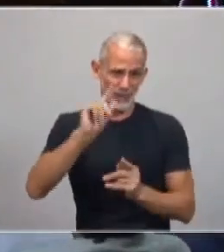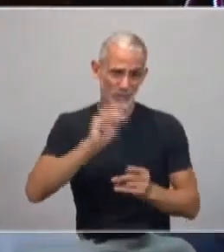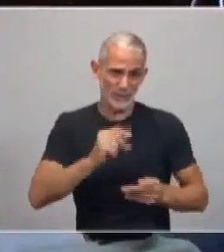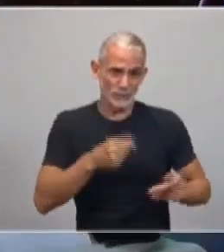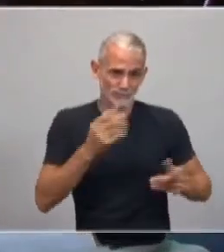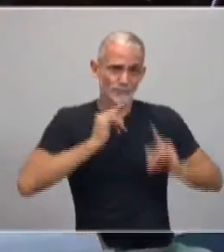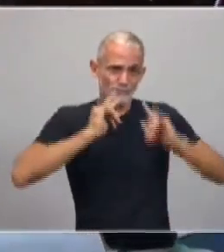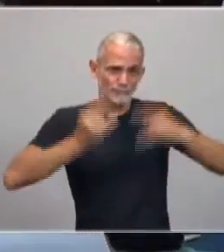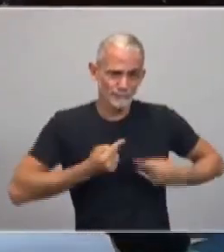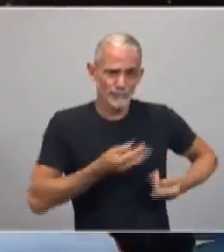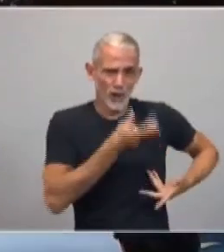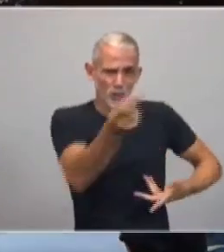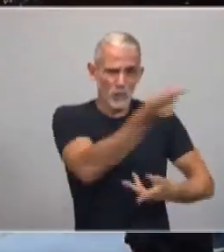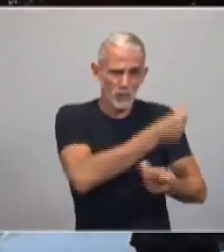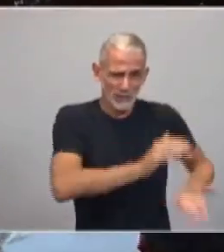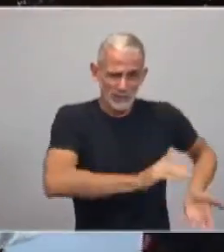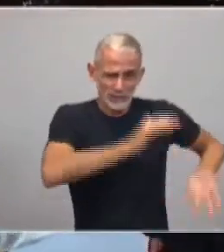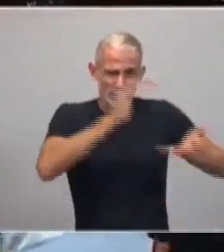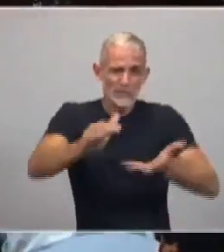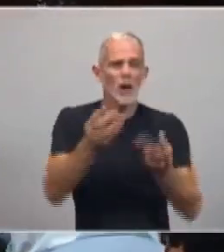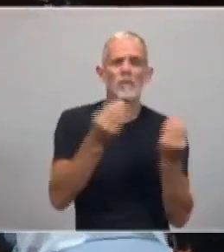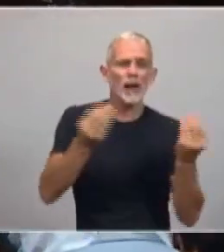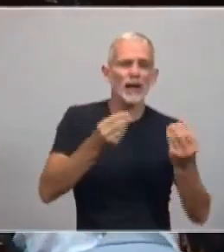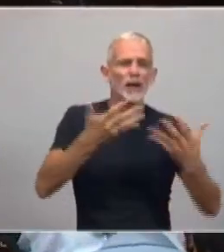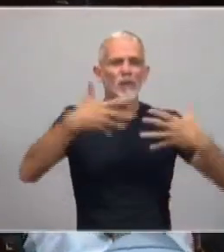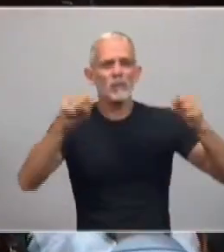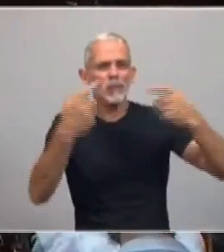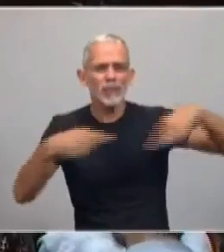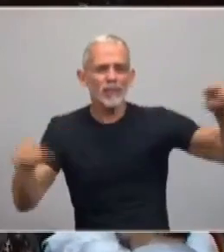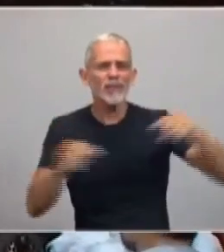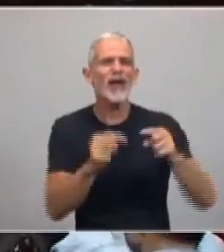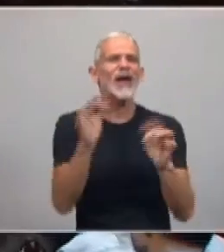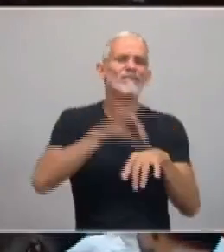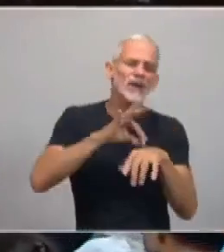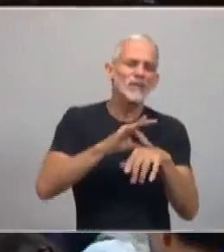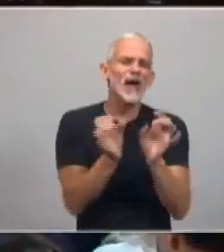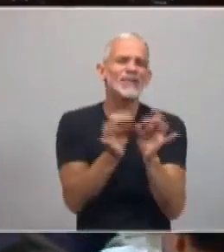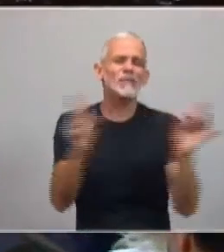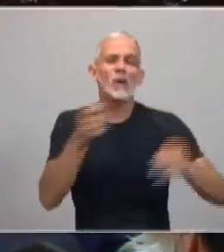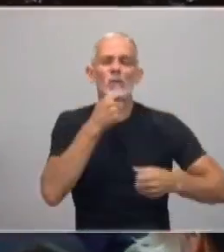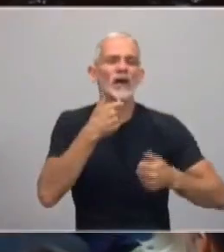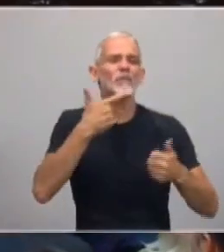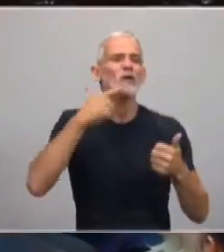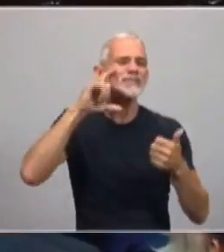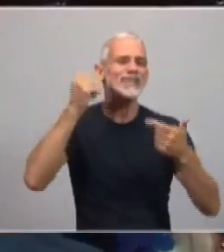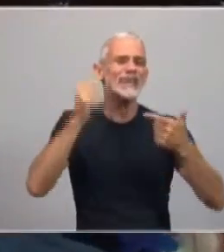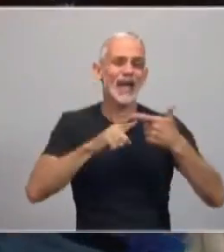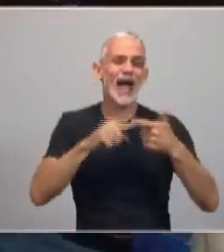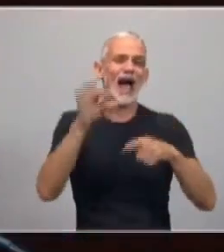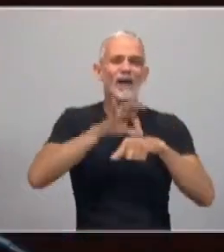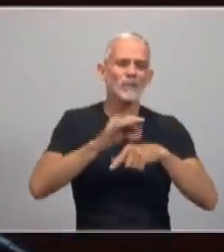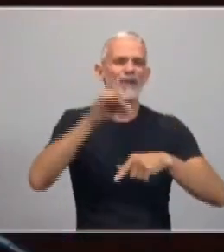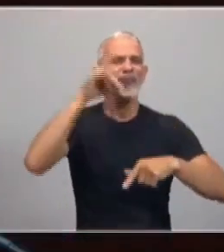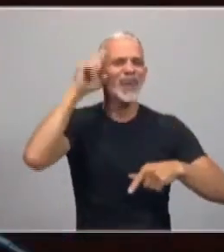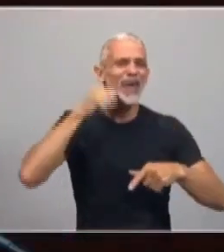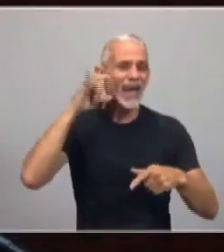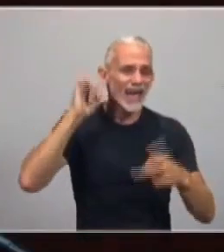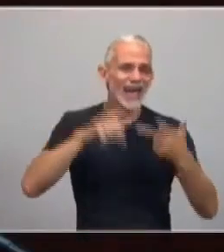trata de reactivos e insumos para la detección de enfermedades transmisibles, como Zika, dengue,